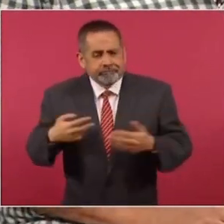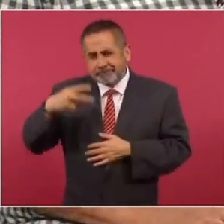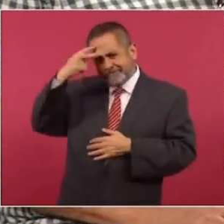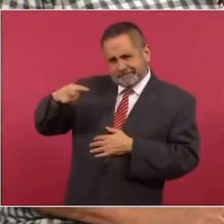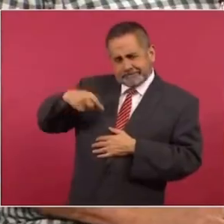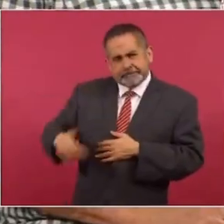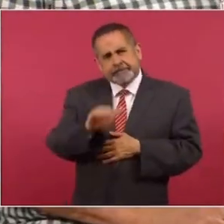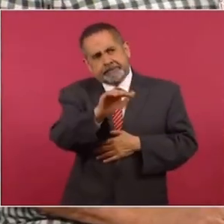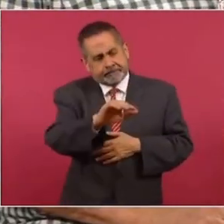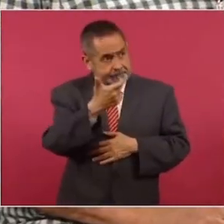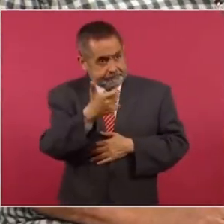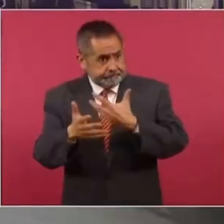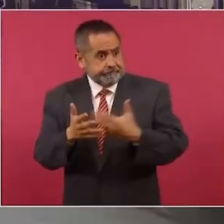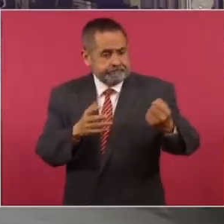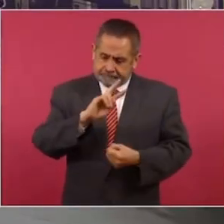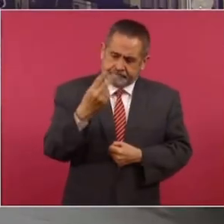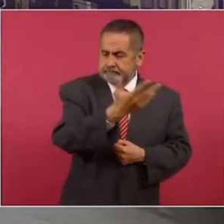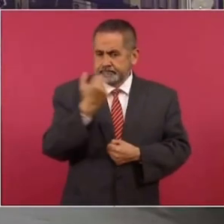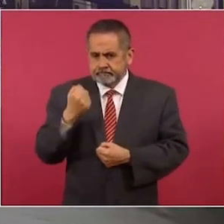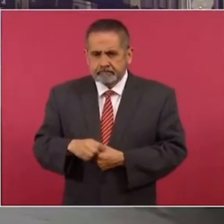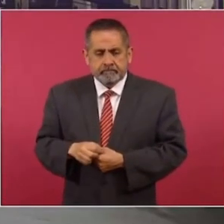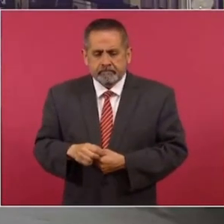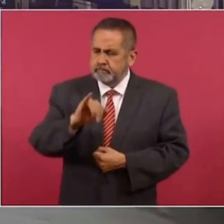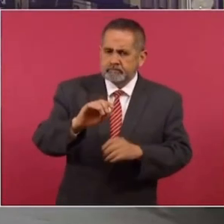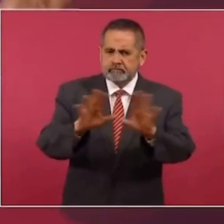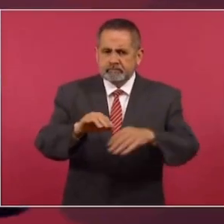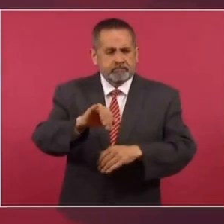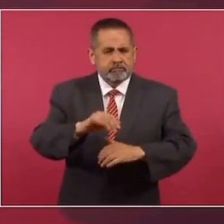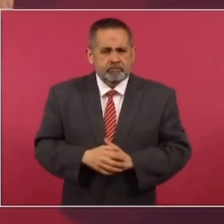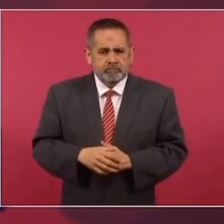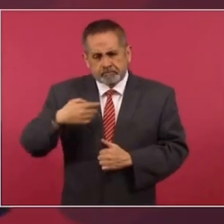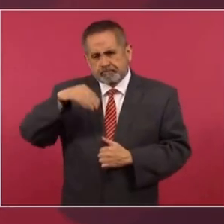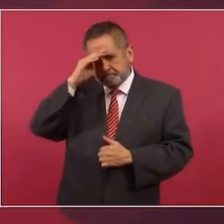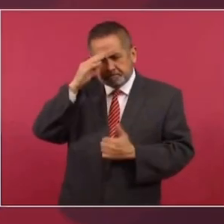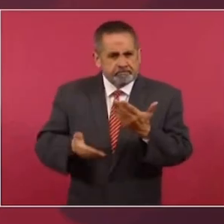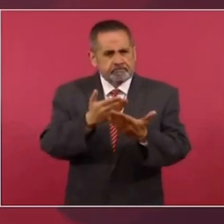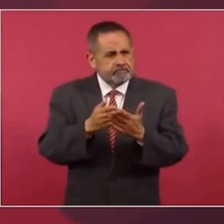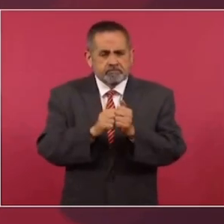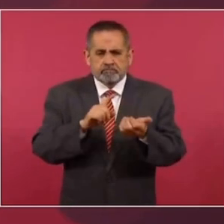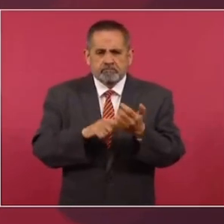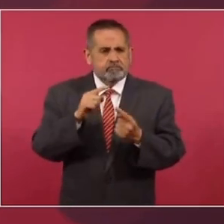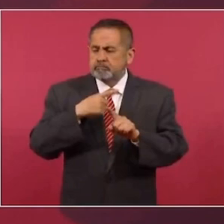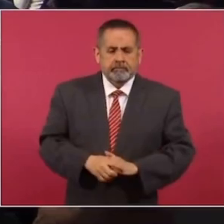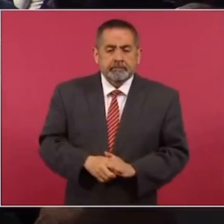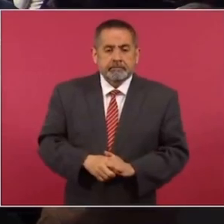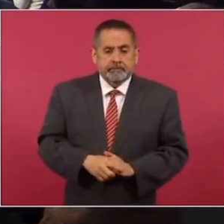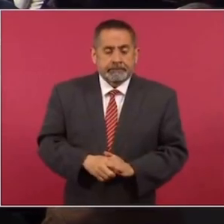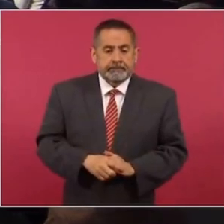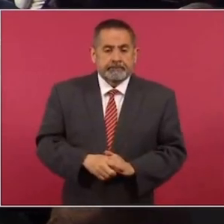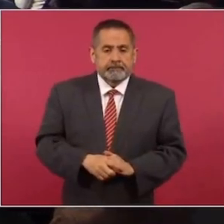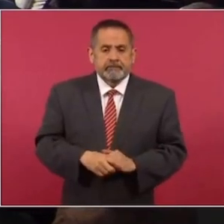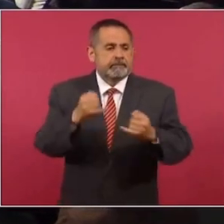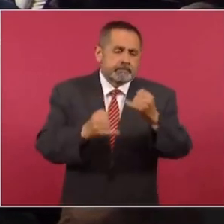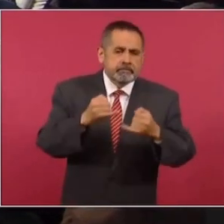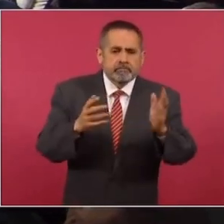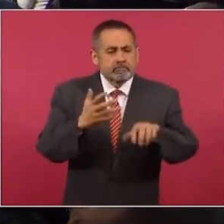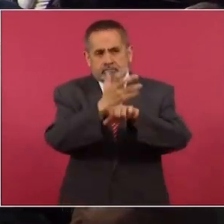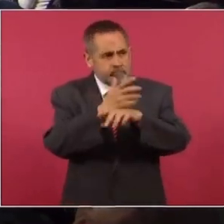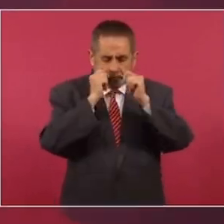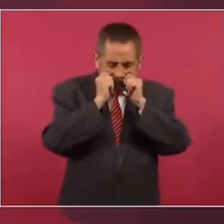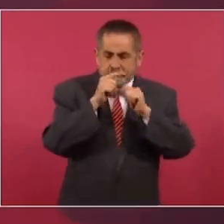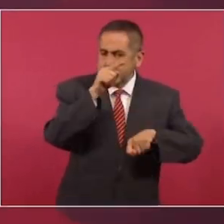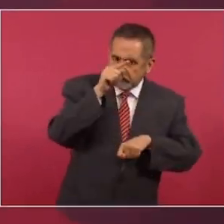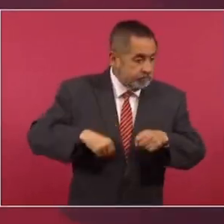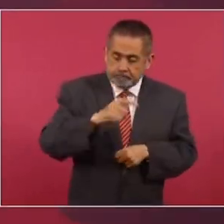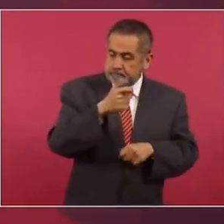se insistiría en el tema de que se recupere? Claro, este... claro que sí. O sea, lo estamos planteando ya en general, en todos los casos. Aunque sean juicios que se lleven a